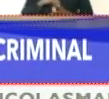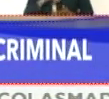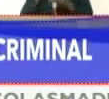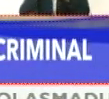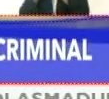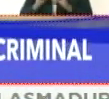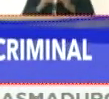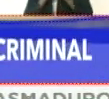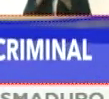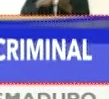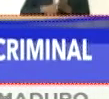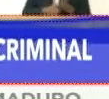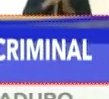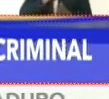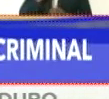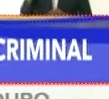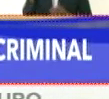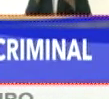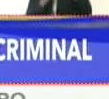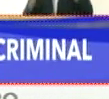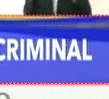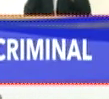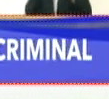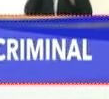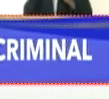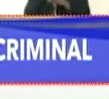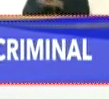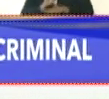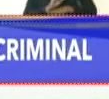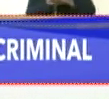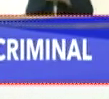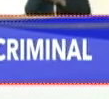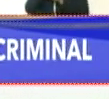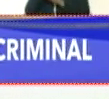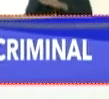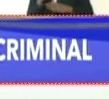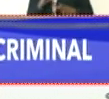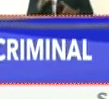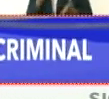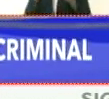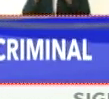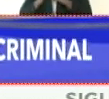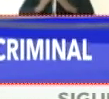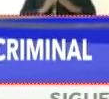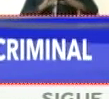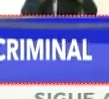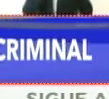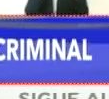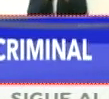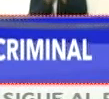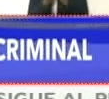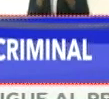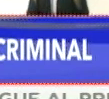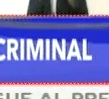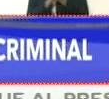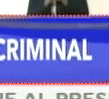bonos del carnet de la patria al máximo nivel para proteger, ¿qué? Al hogar, a la familia, al